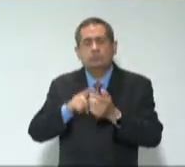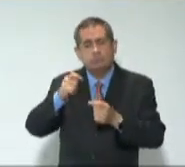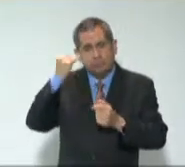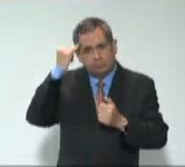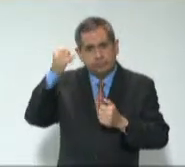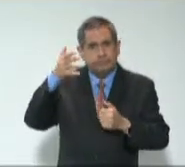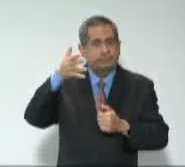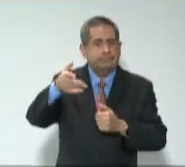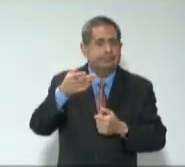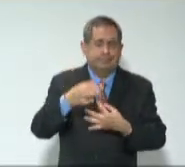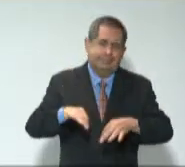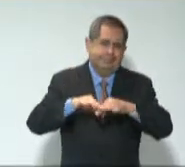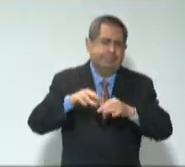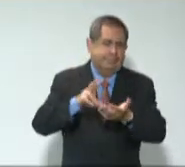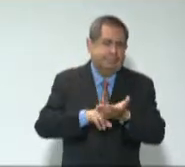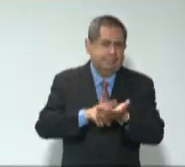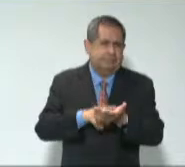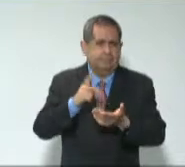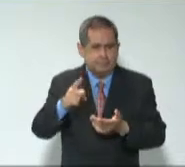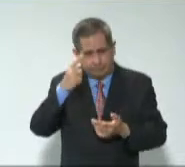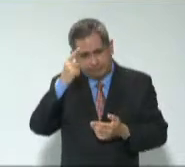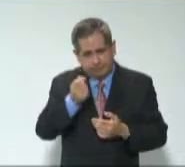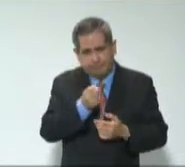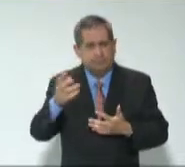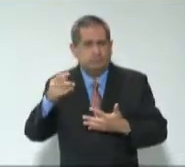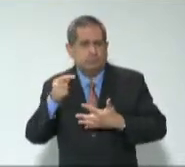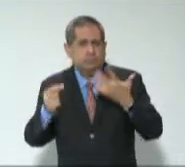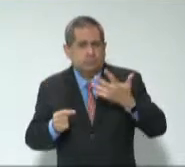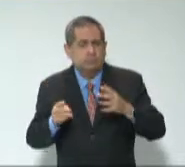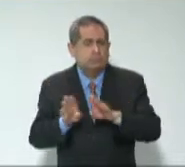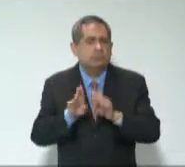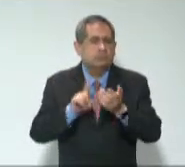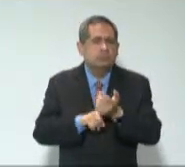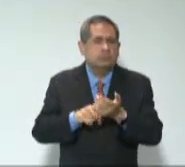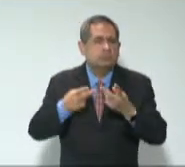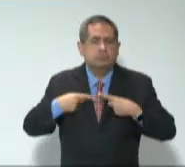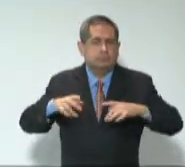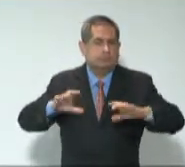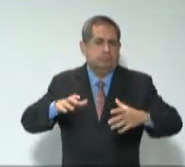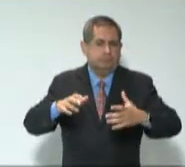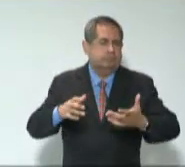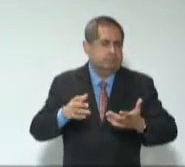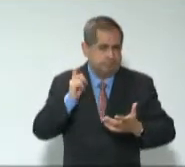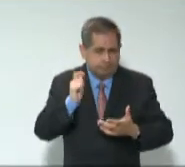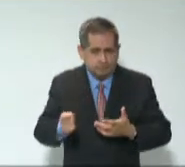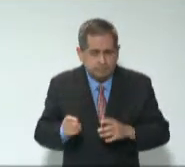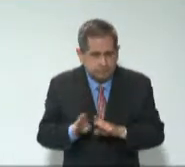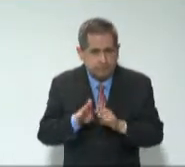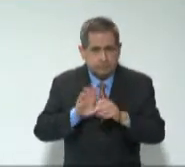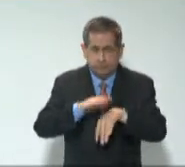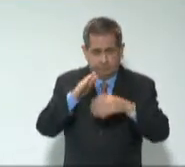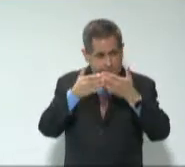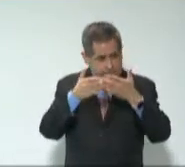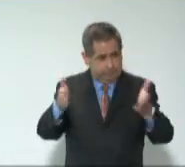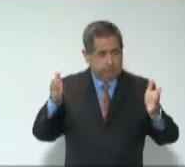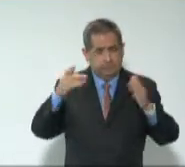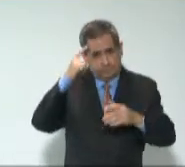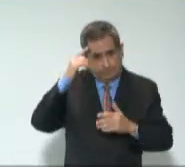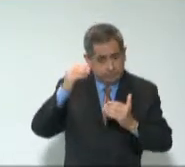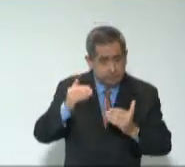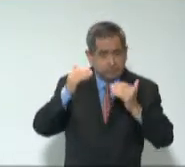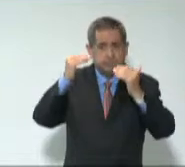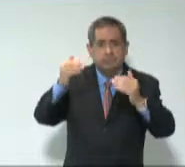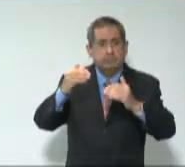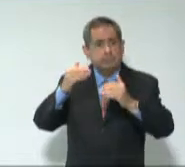ha hecho también una apuesta por por por otros actores por la sociedad civil no entendida en un sentido amplio superando Esa